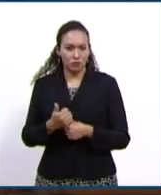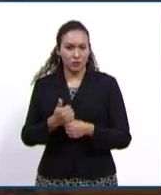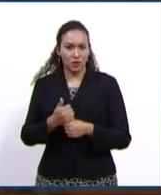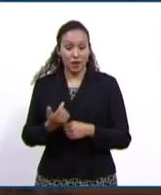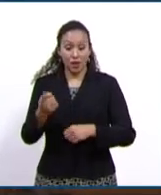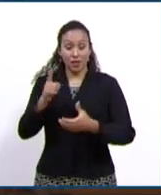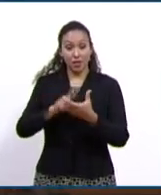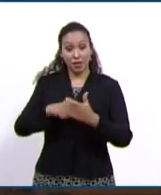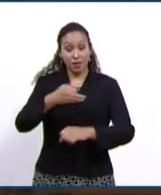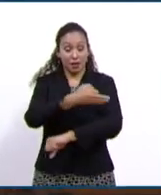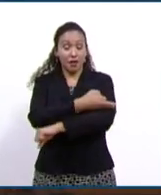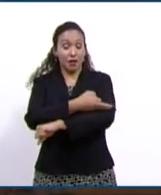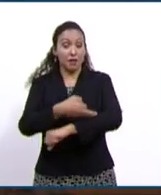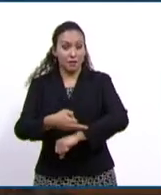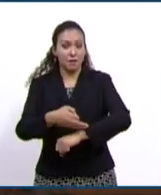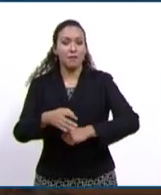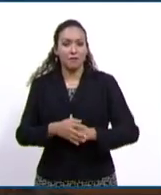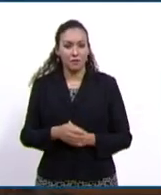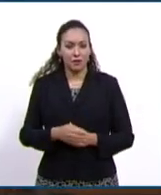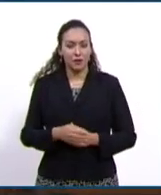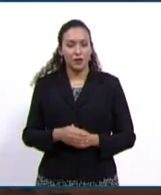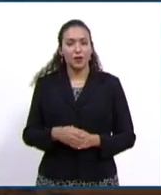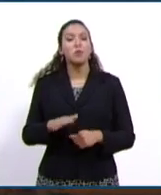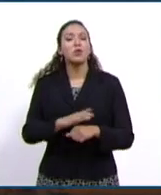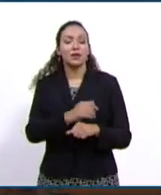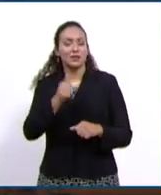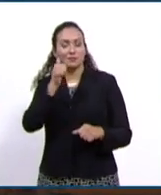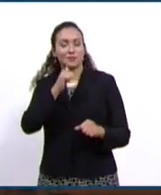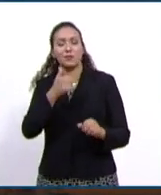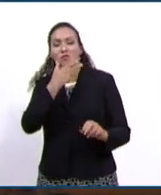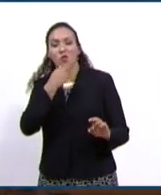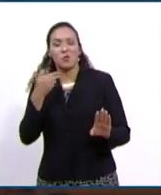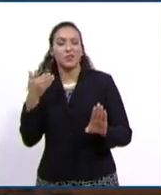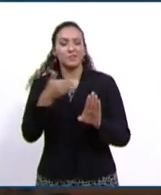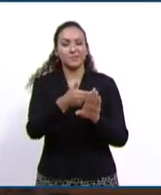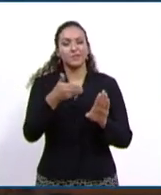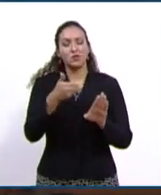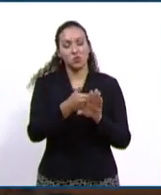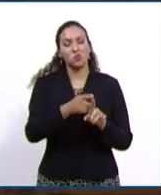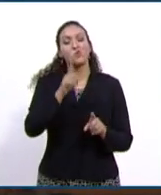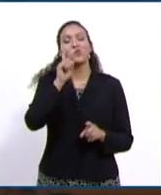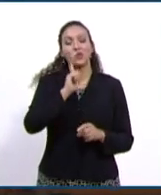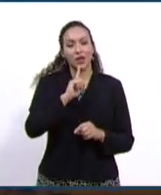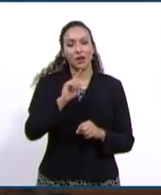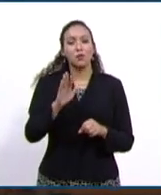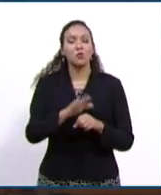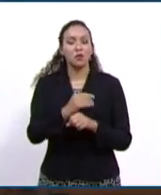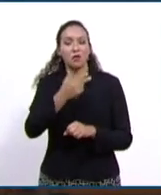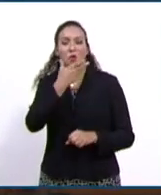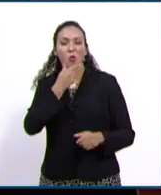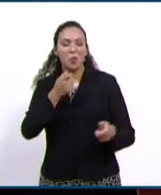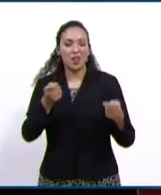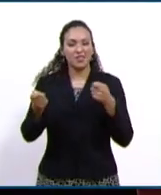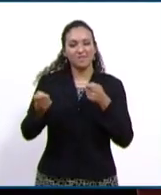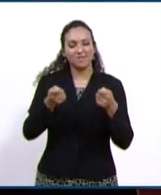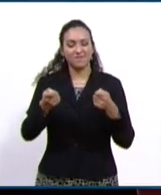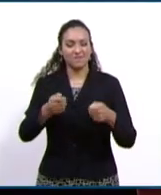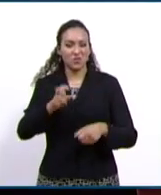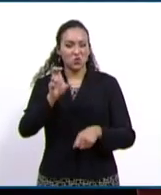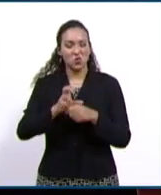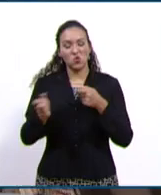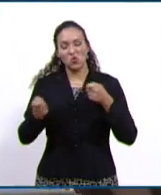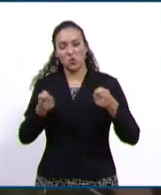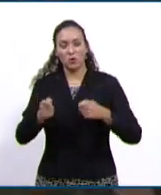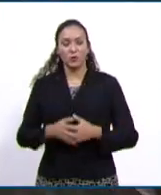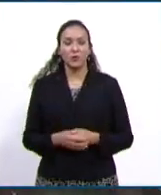violencia motivada por razones de género, es decir, por prejuicios machistas. El tema central